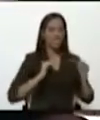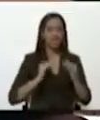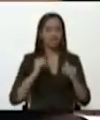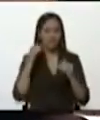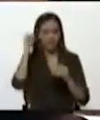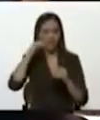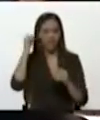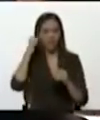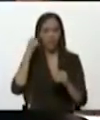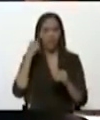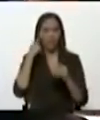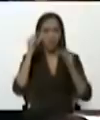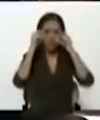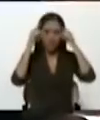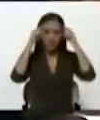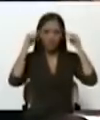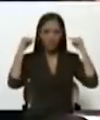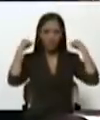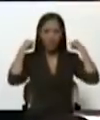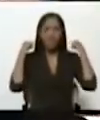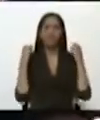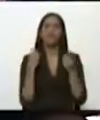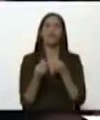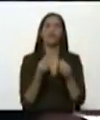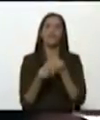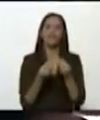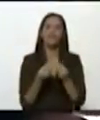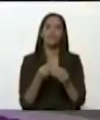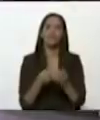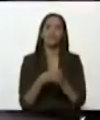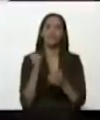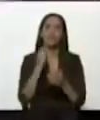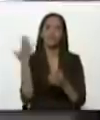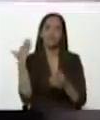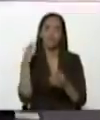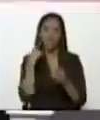el video de Jaime Bailey, que era lo que estaba planteando hace unos meses atrás, y ya regresamos.